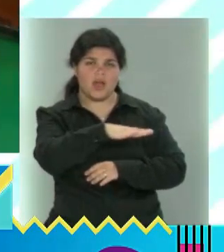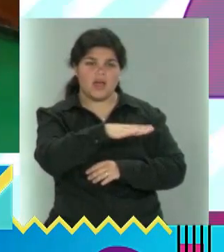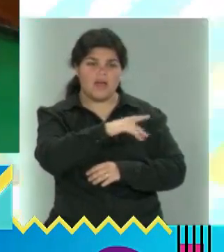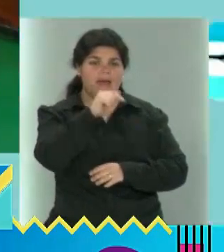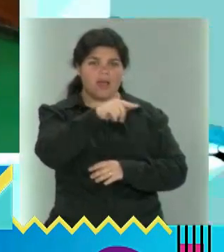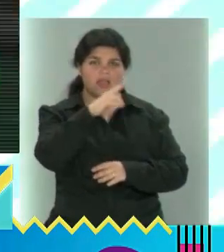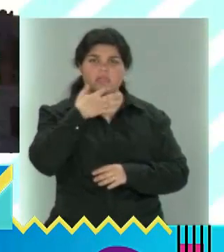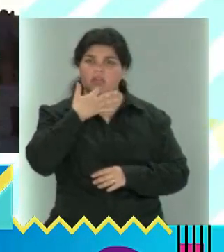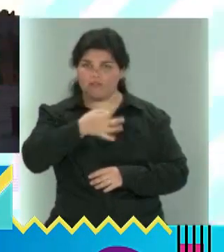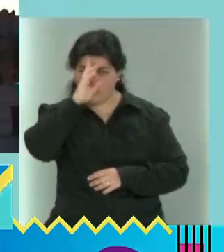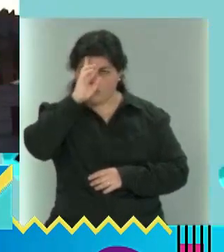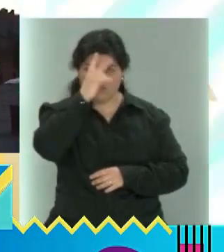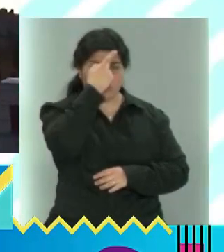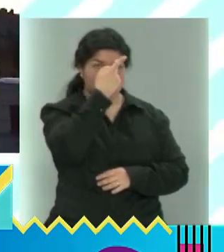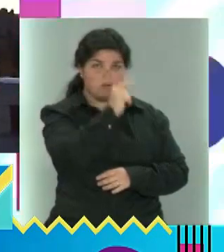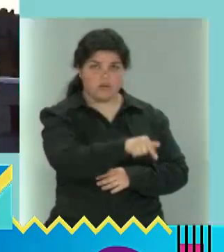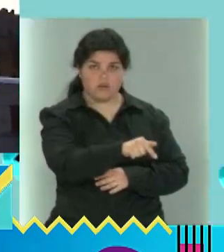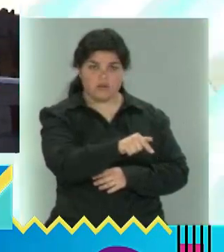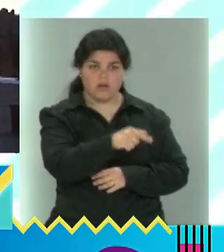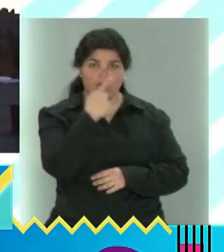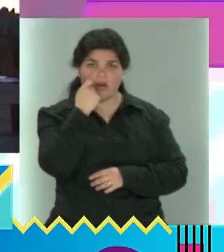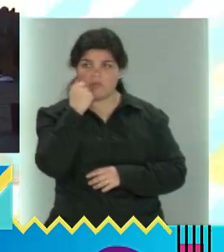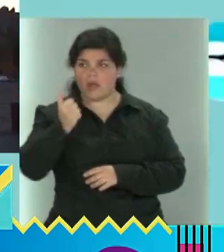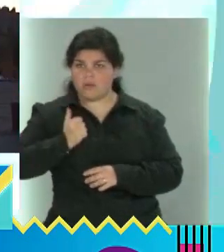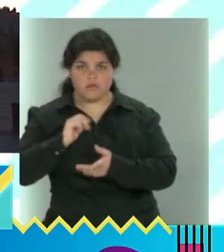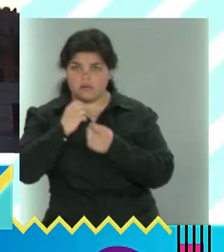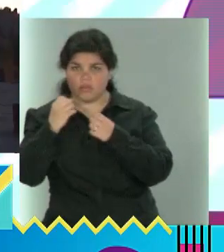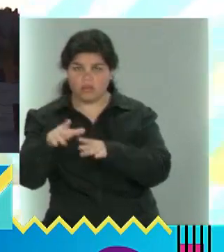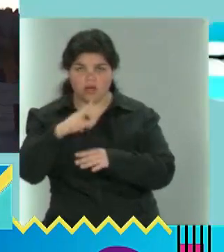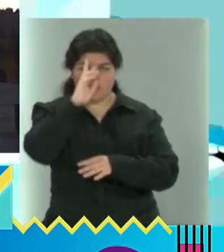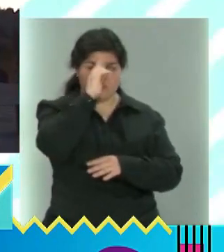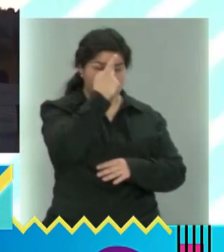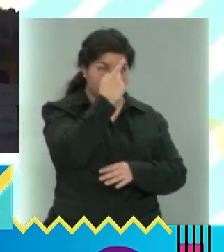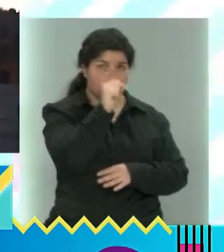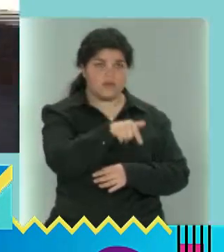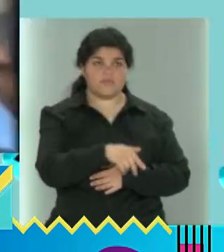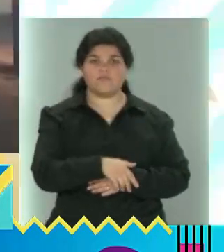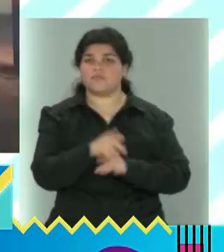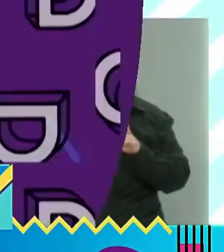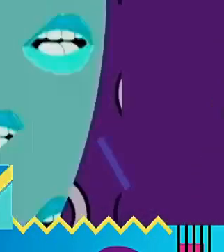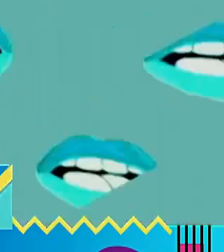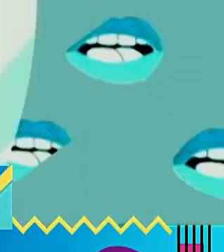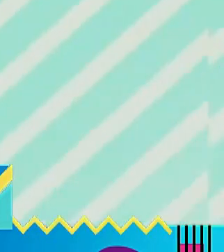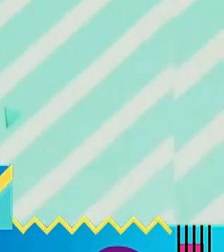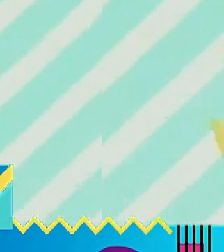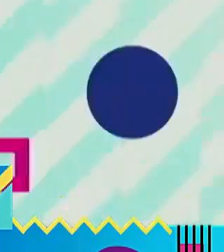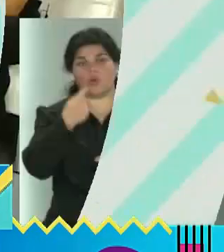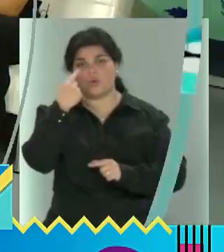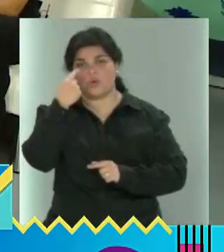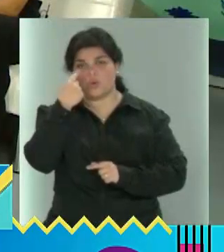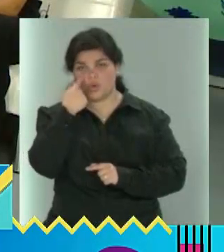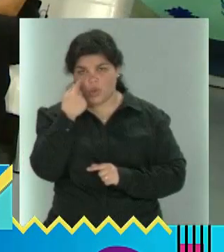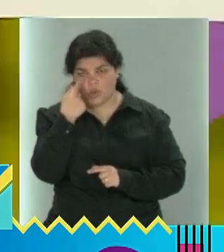realmente en un samurái, ¿no? En una persona de Japón. Bueno, a través de las películas también podemos conocer, ¿no? Lo que se propone a través de